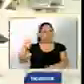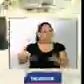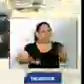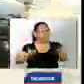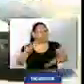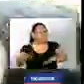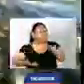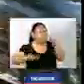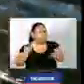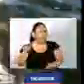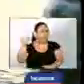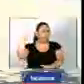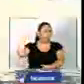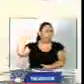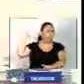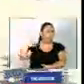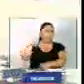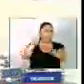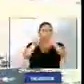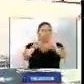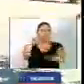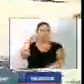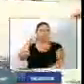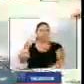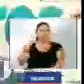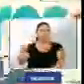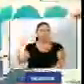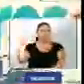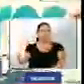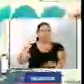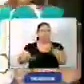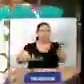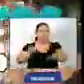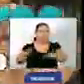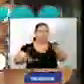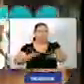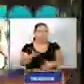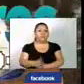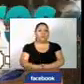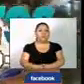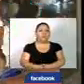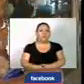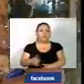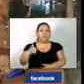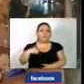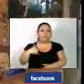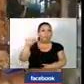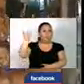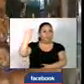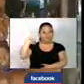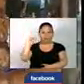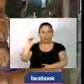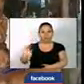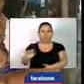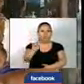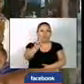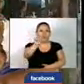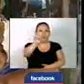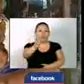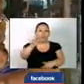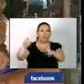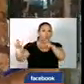desvío desde hace 60 años porque viene de la edad de 12 años